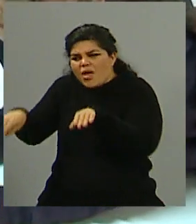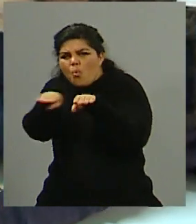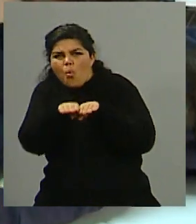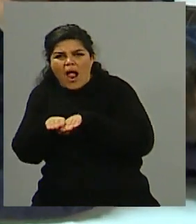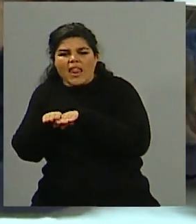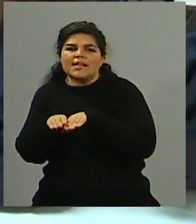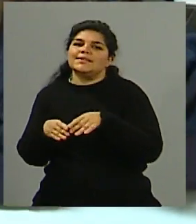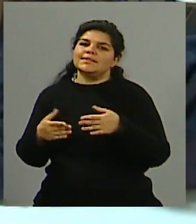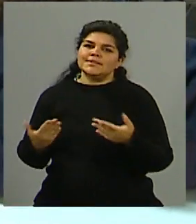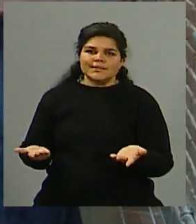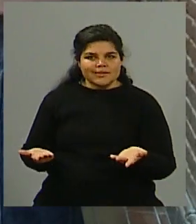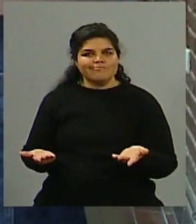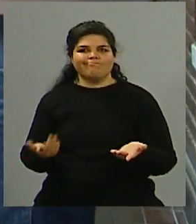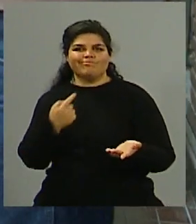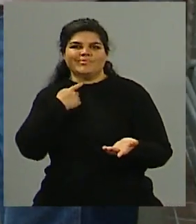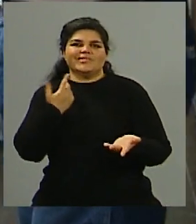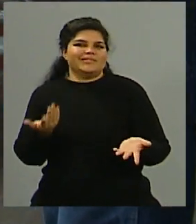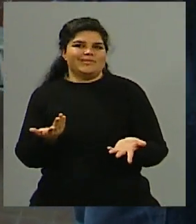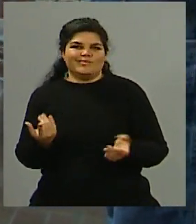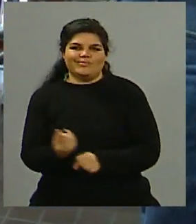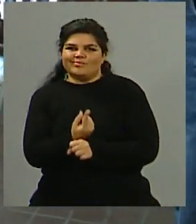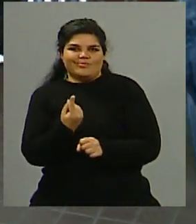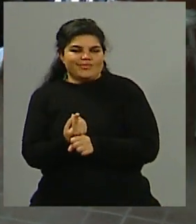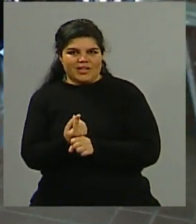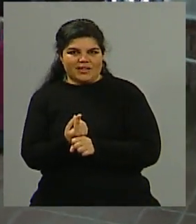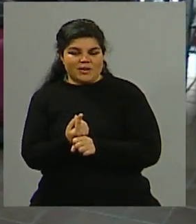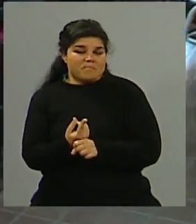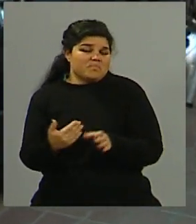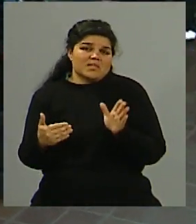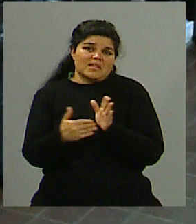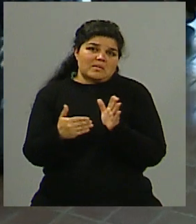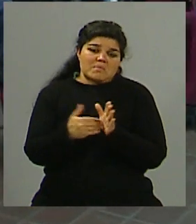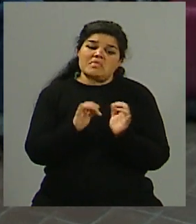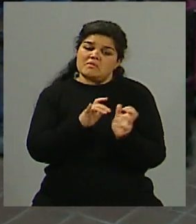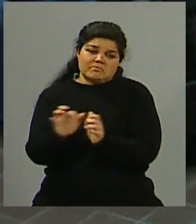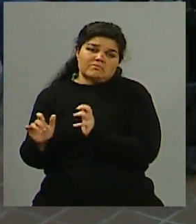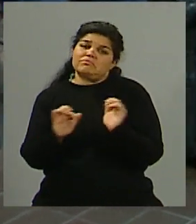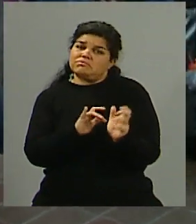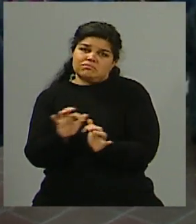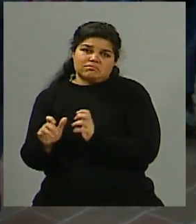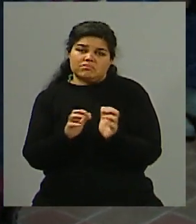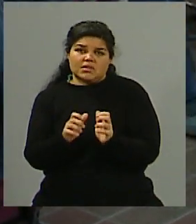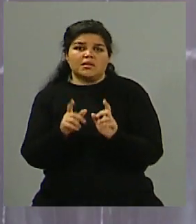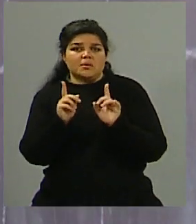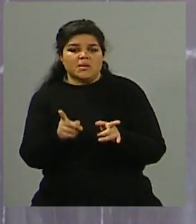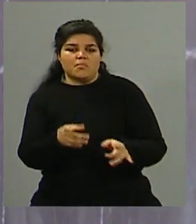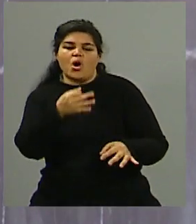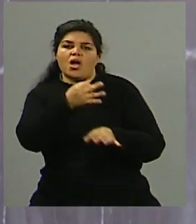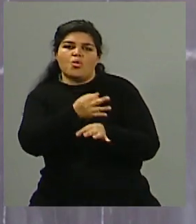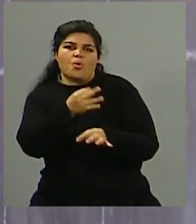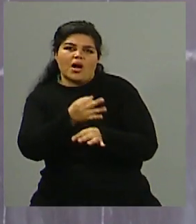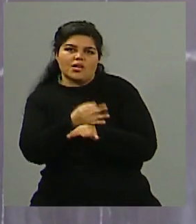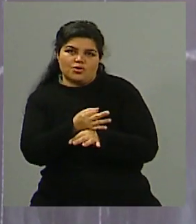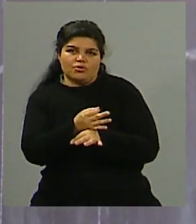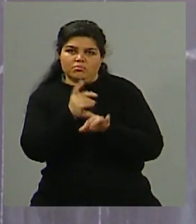el derecho a educación, a educarse que tiene cada uno de nuestros niños, el derecho a la escolaridad de cada